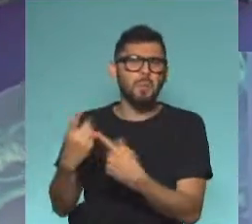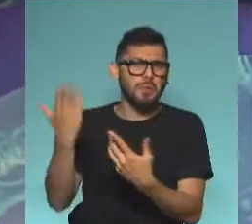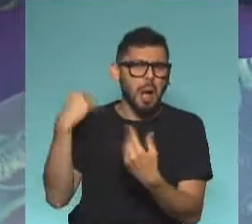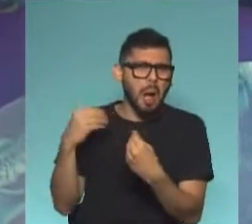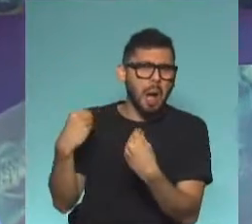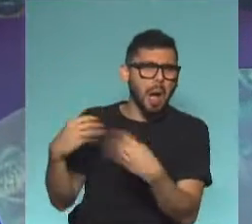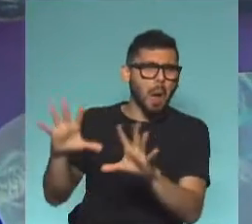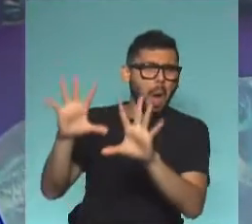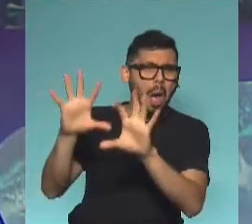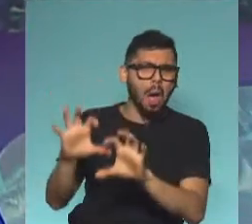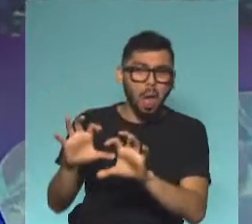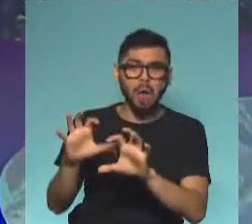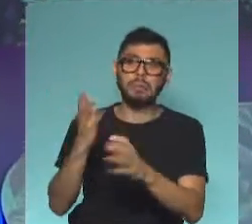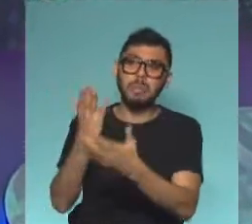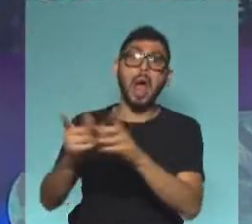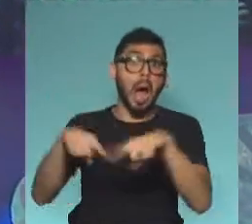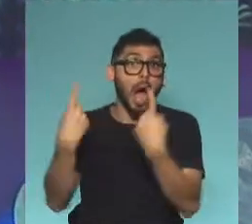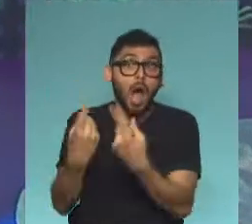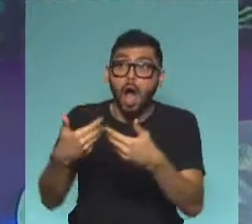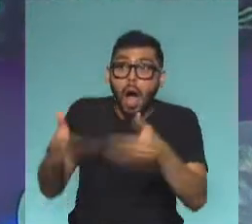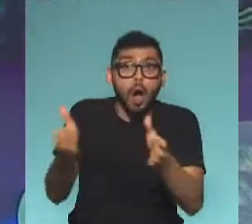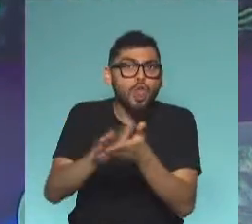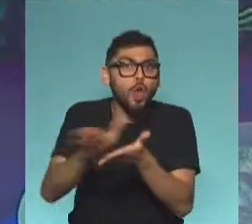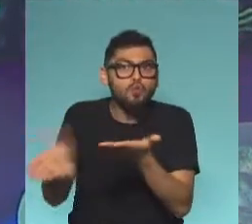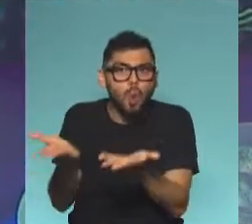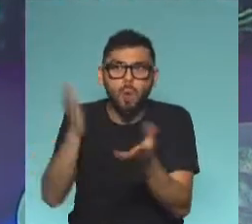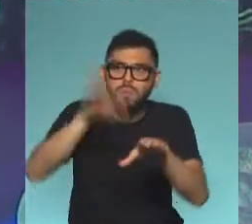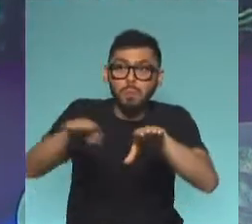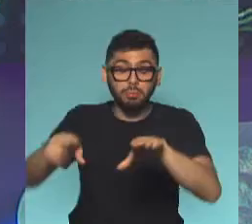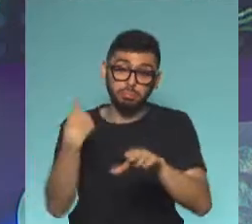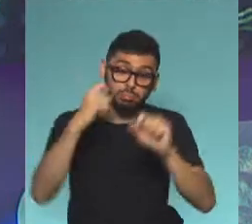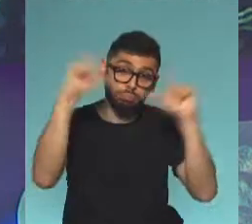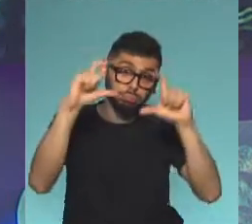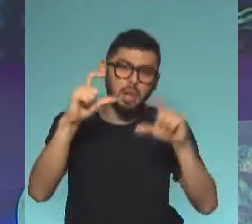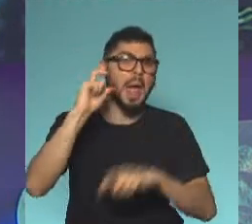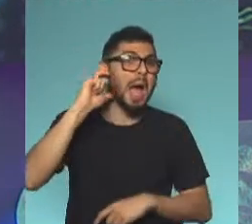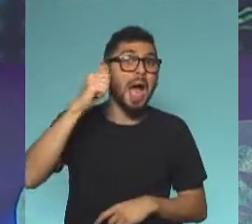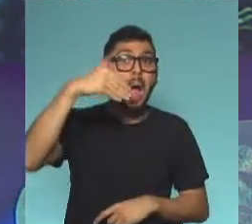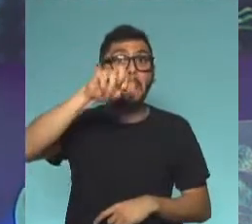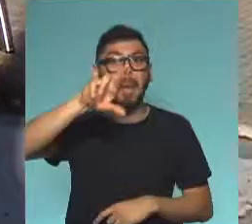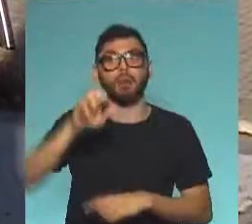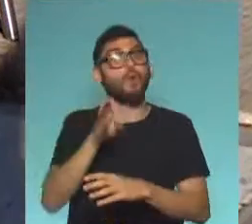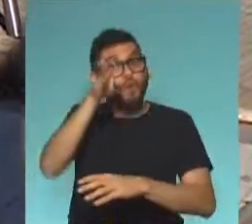abandonada. Es llamativo, resulta llamativo o resulta, en todo caso, increíble. Gabriel Gamarra estuvo allí y lo cuenta.